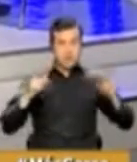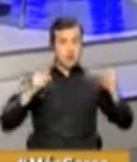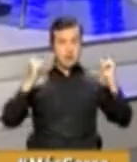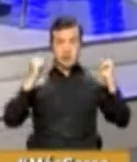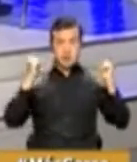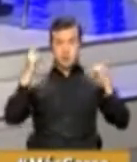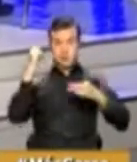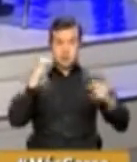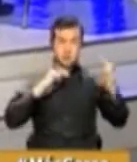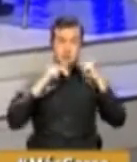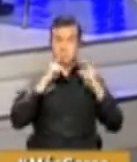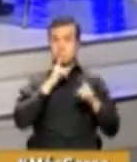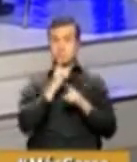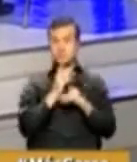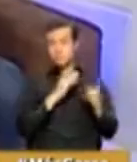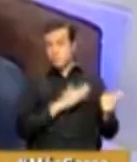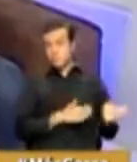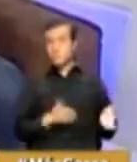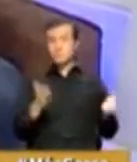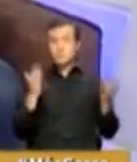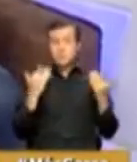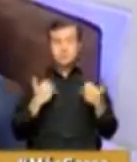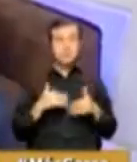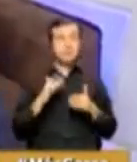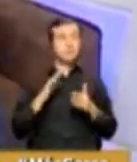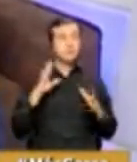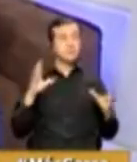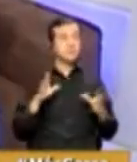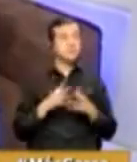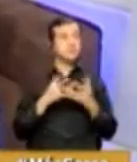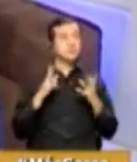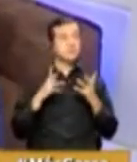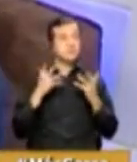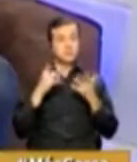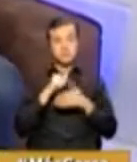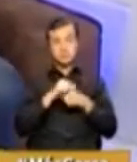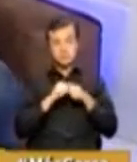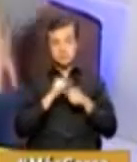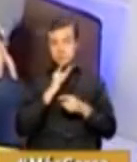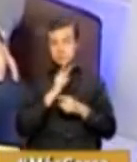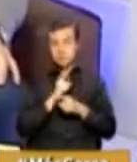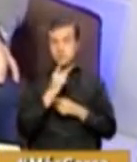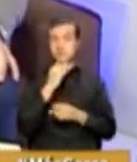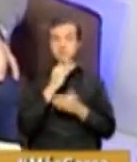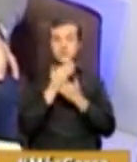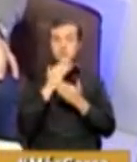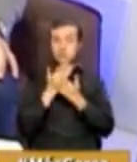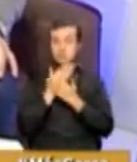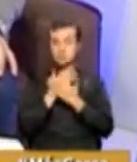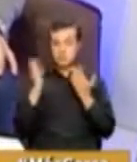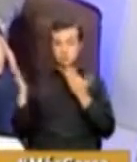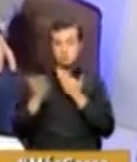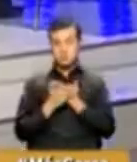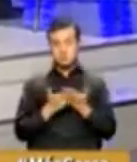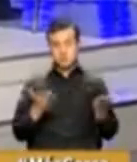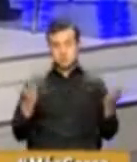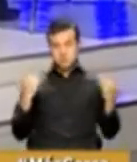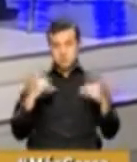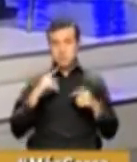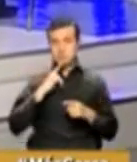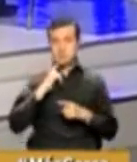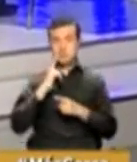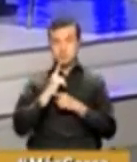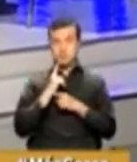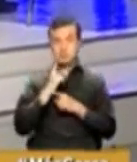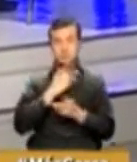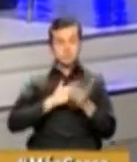posible, diagnosticarse para poder someterse a todas estas intervenciones. Muchísimas gracias por haber venido, por estar aquí, por